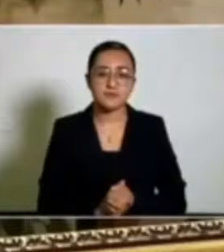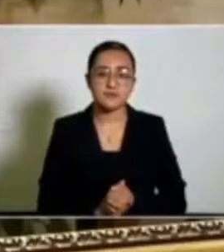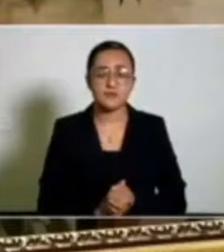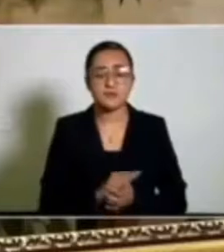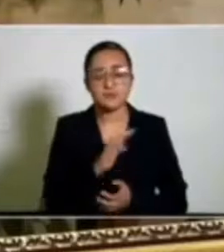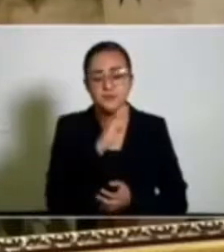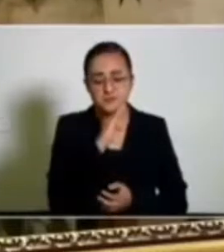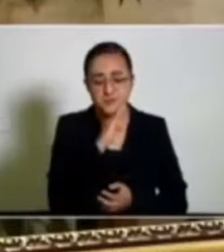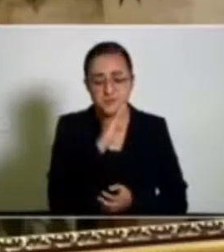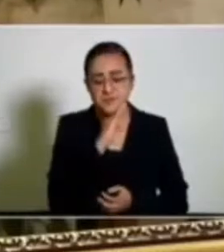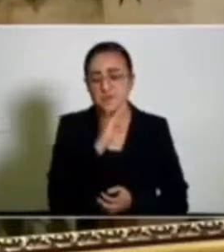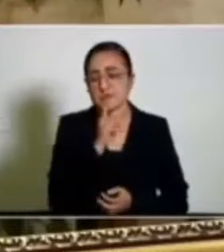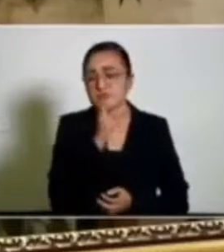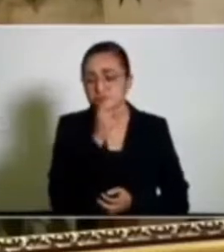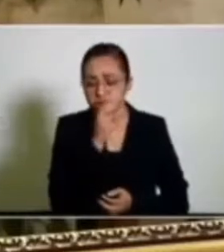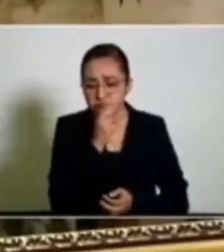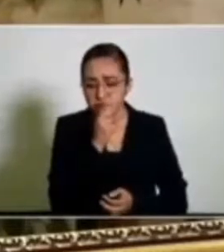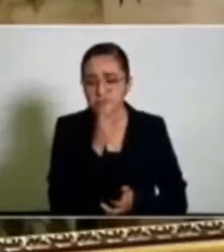padres,